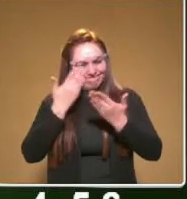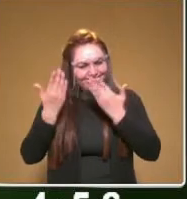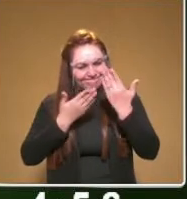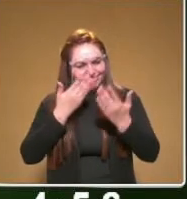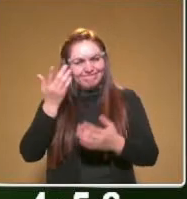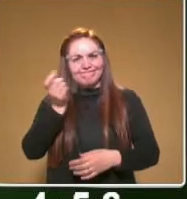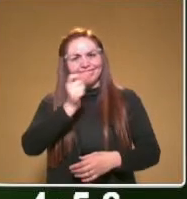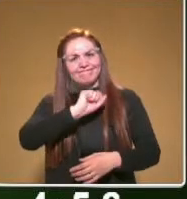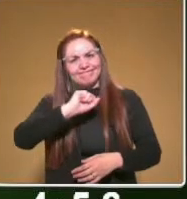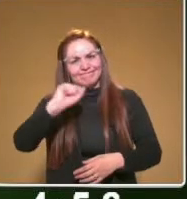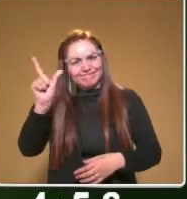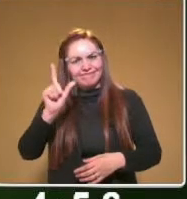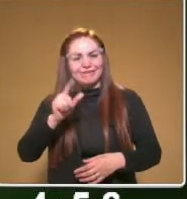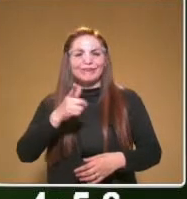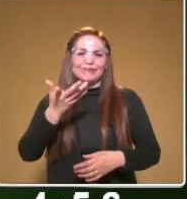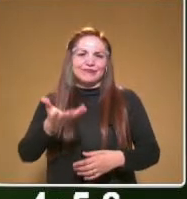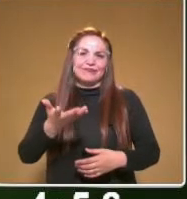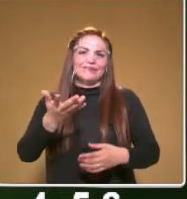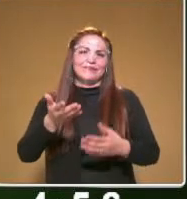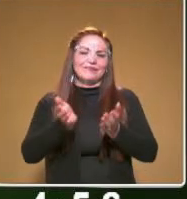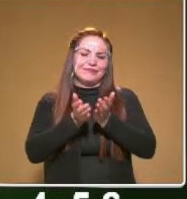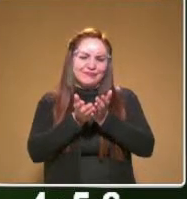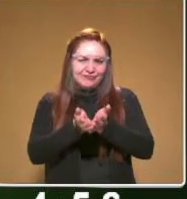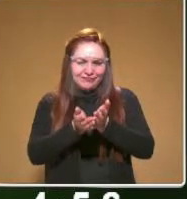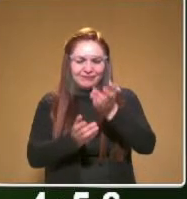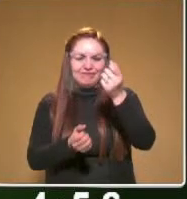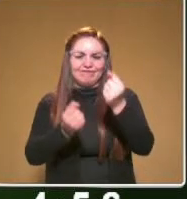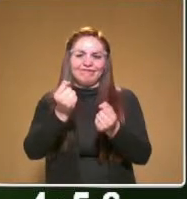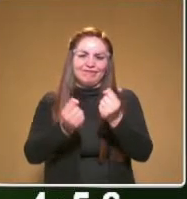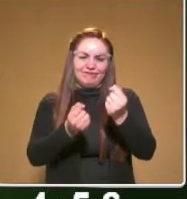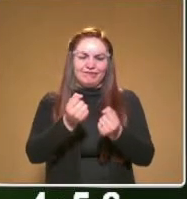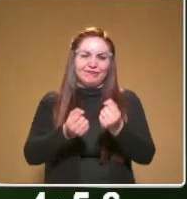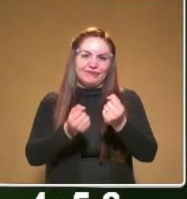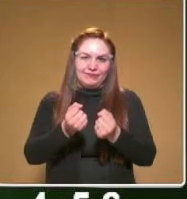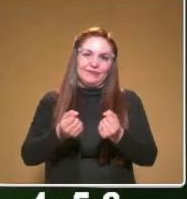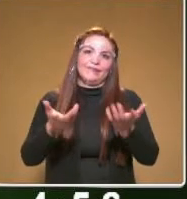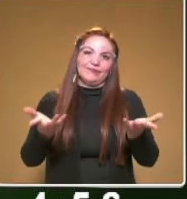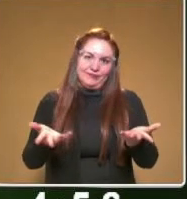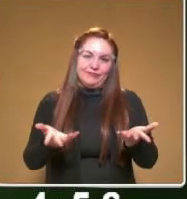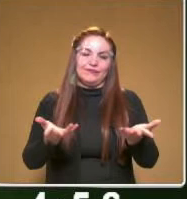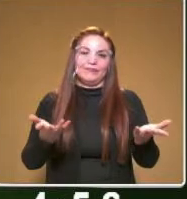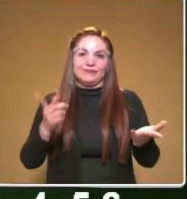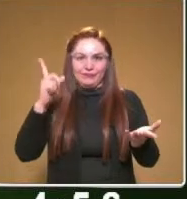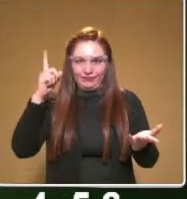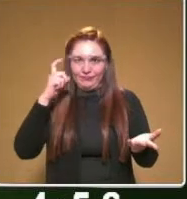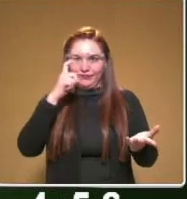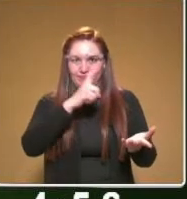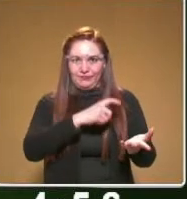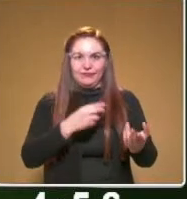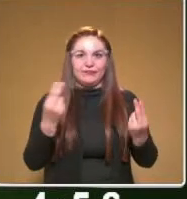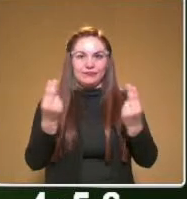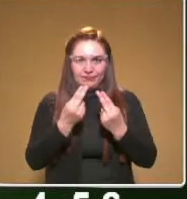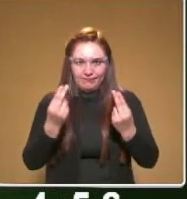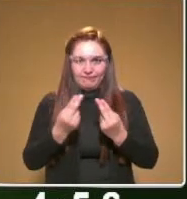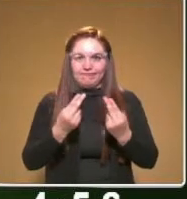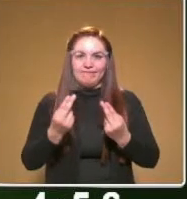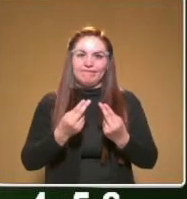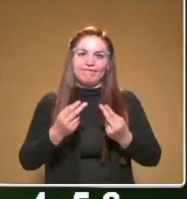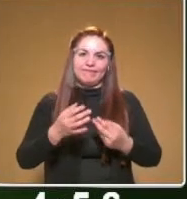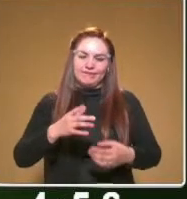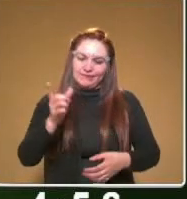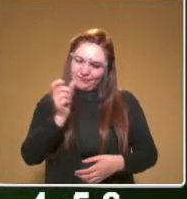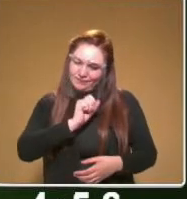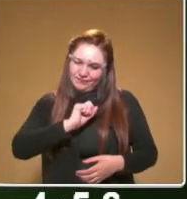porque manejar, preparar y dirigir un barco, pues no es cualquier cosa tampoco. No, exactamente, o sea, realmente